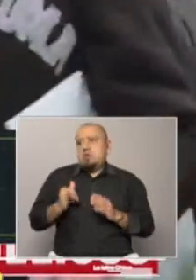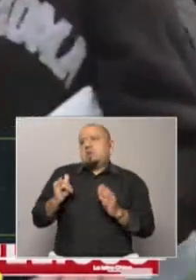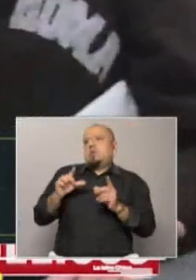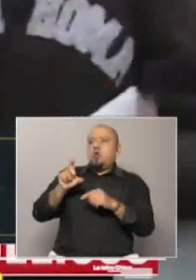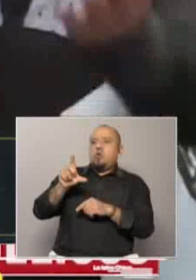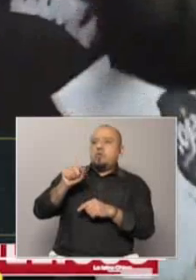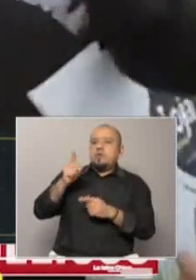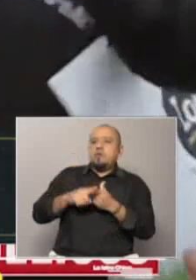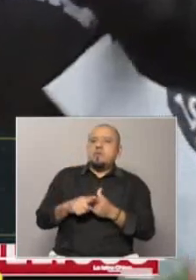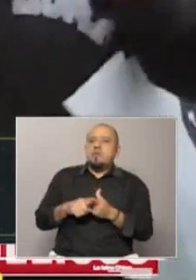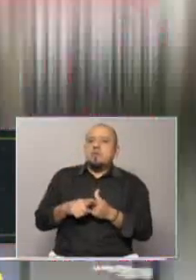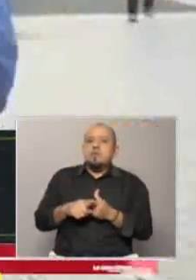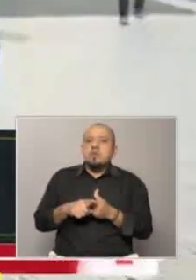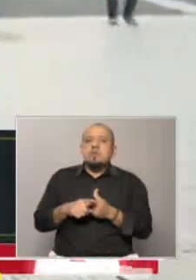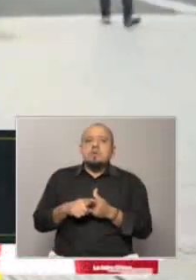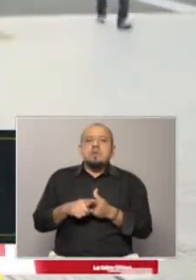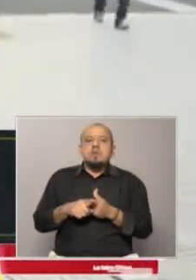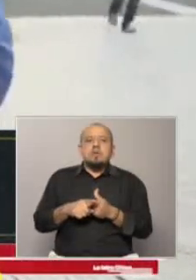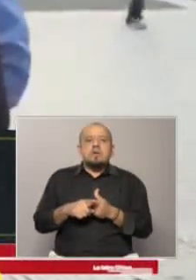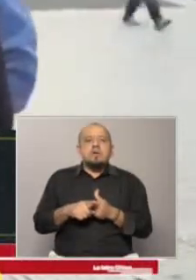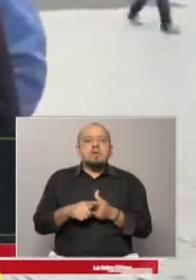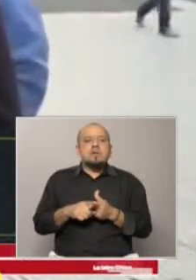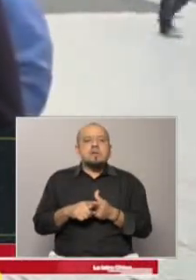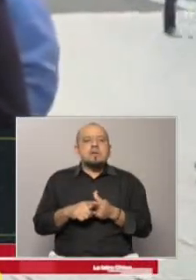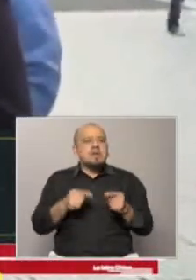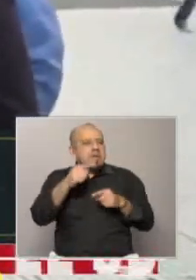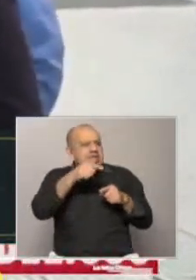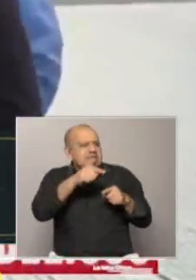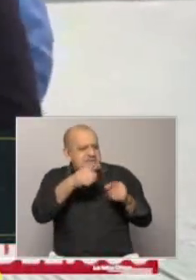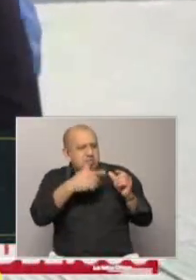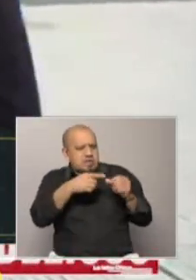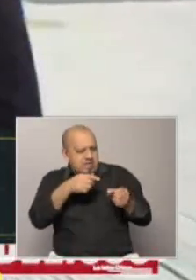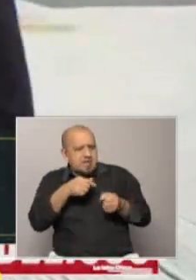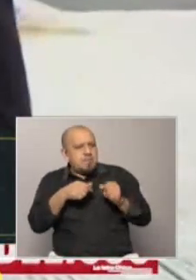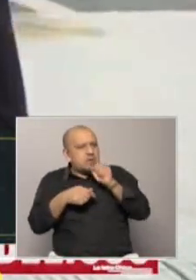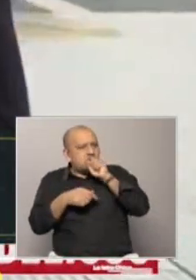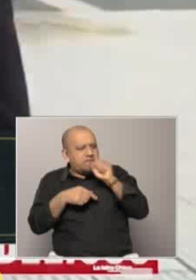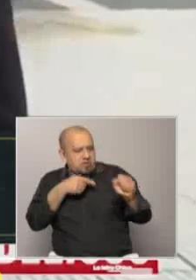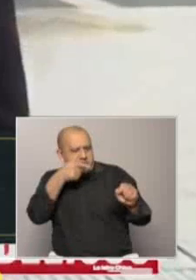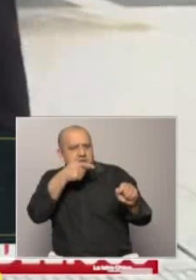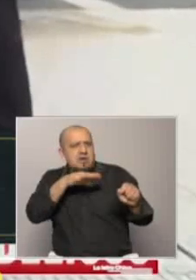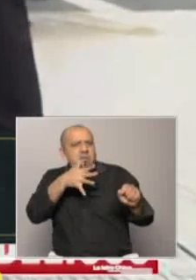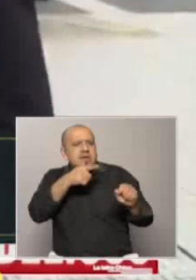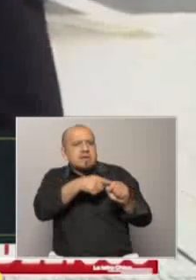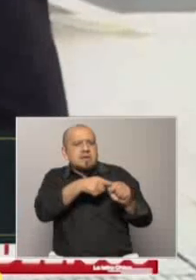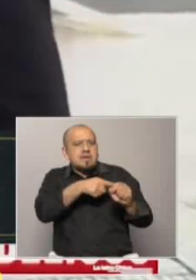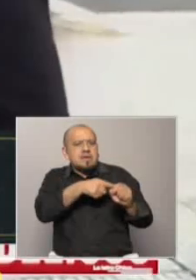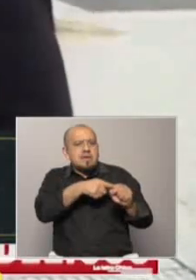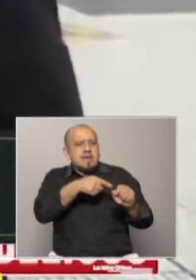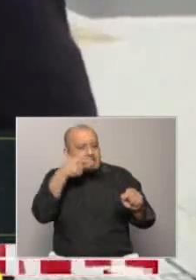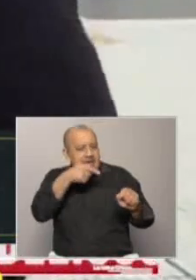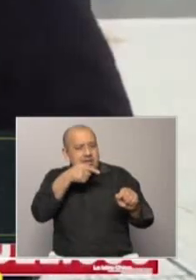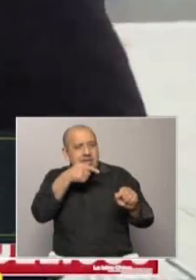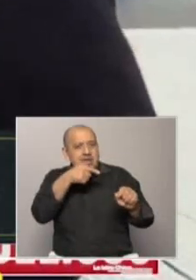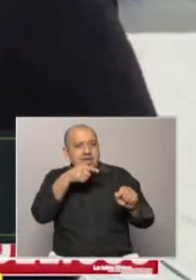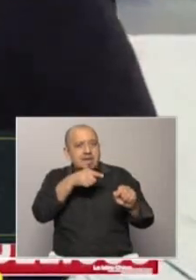obviamente. Comunista, a ver. ¿Qué es esto que tiene el micrófono ahí? ¿Qué? ¿Para qué es el plástico? Ese plástico, a